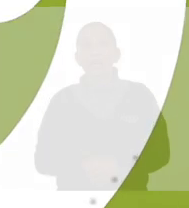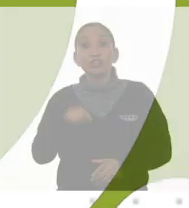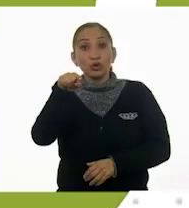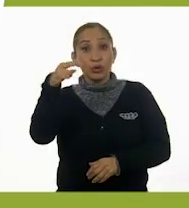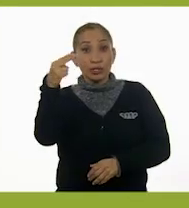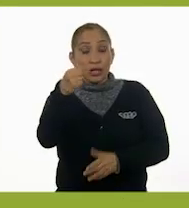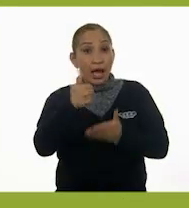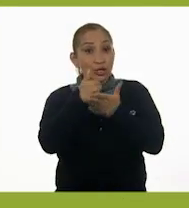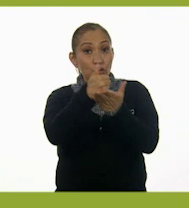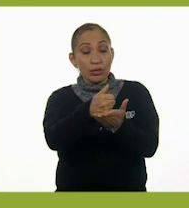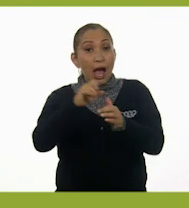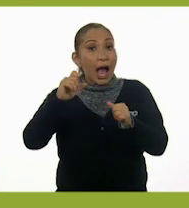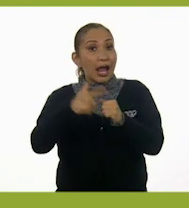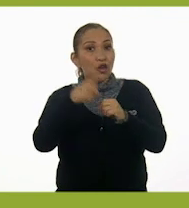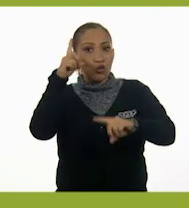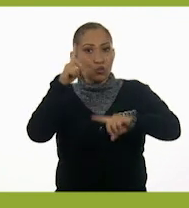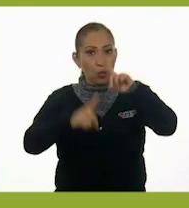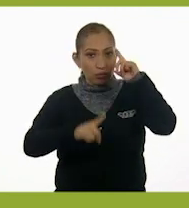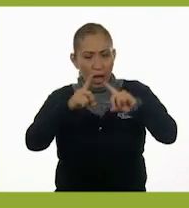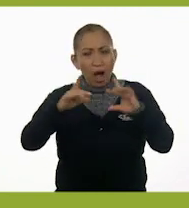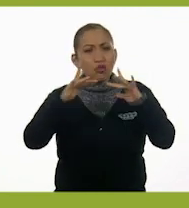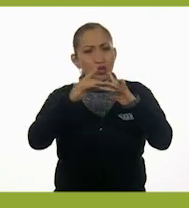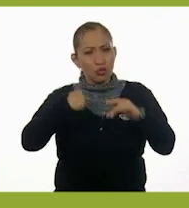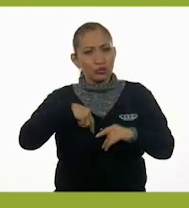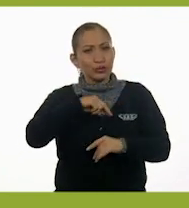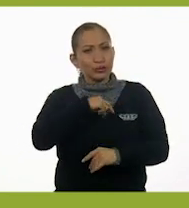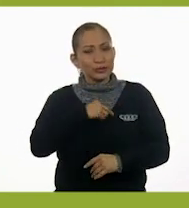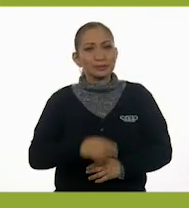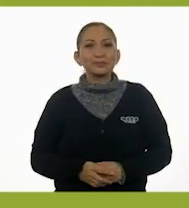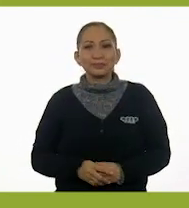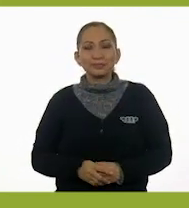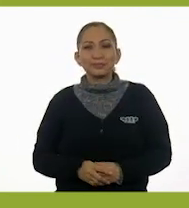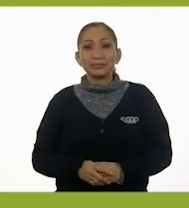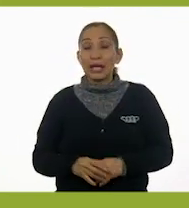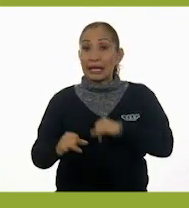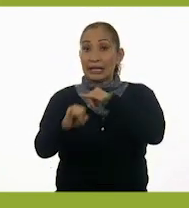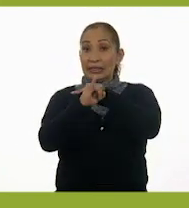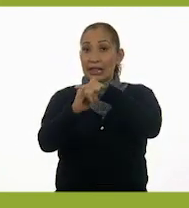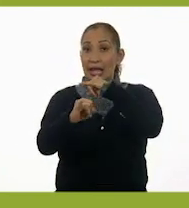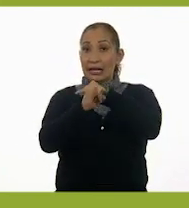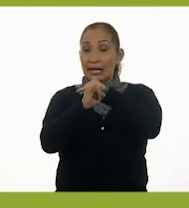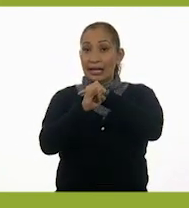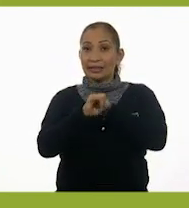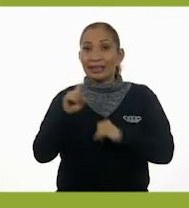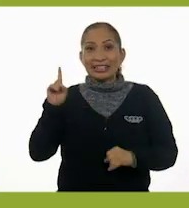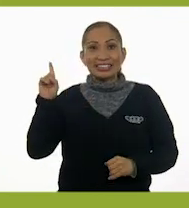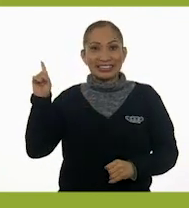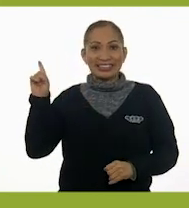Si necesitas ayuda para resolver tus dudas, contáctanos. Página de internet: